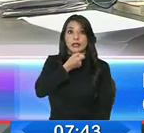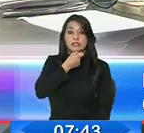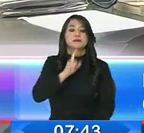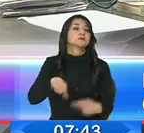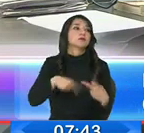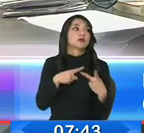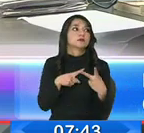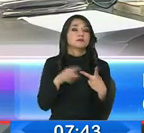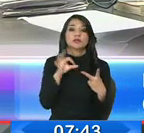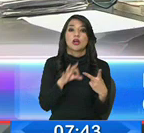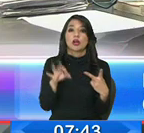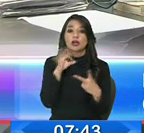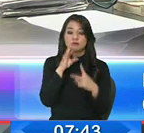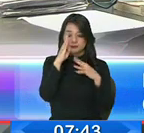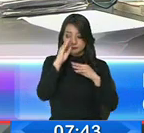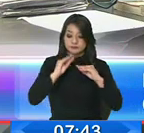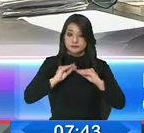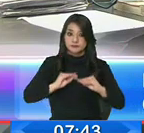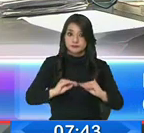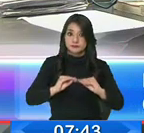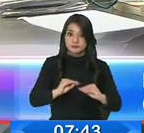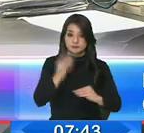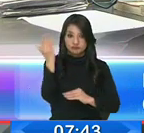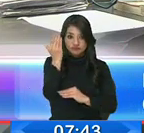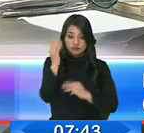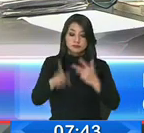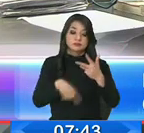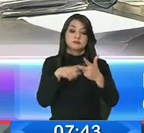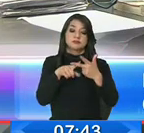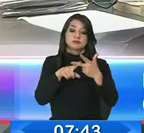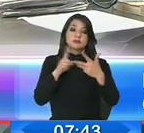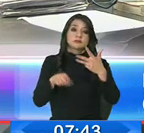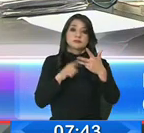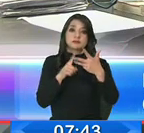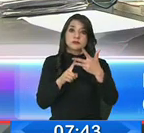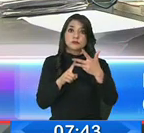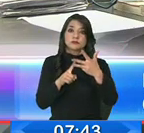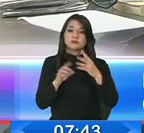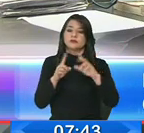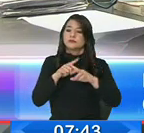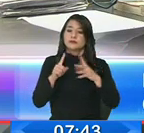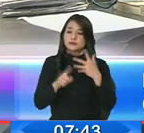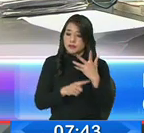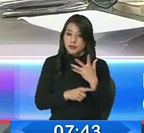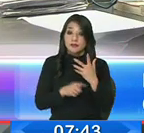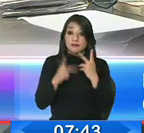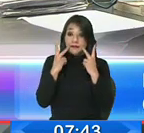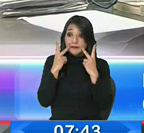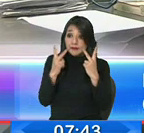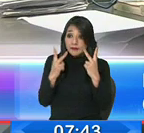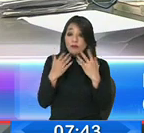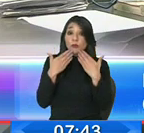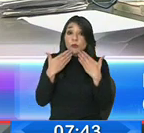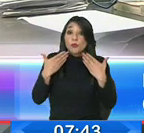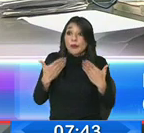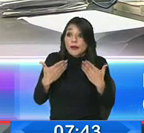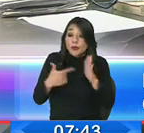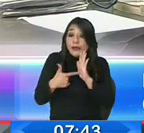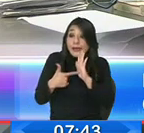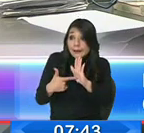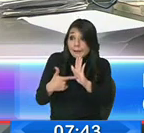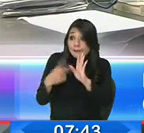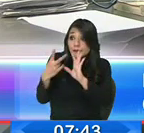como la enseñanza, en medios como la vida sacerdotal, fijémonos en los buenos, aquellos que nos dieron